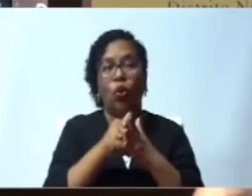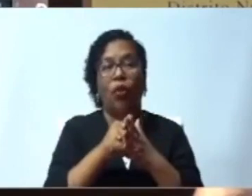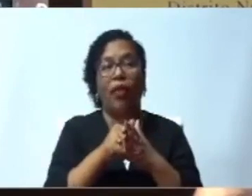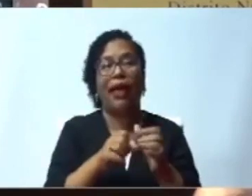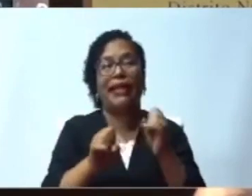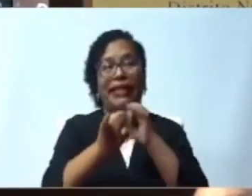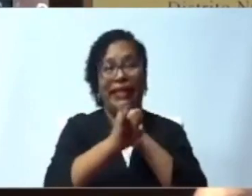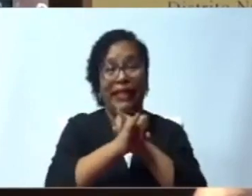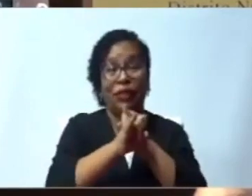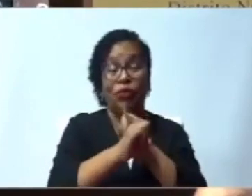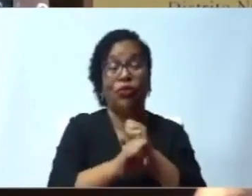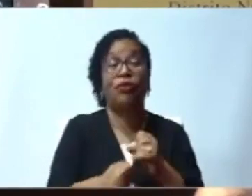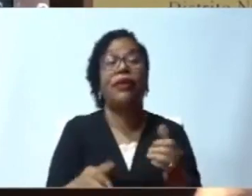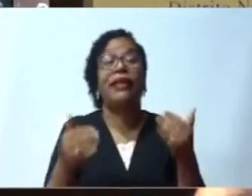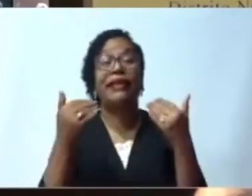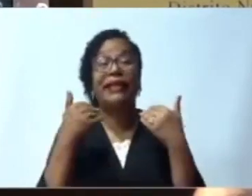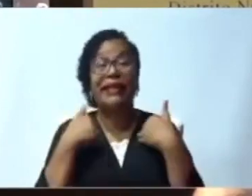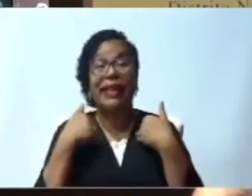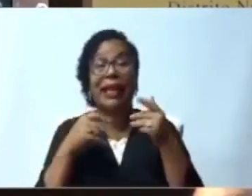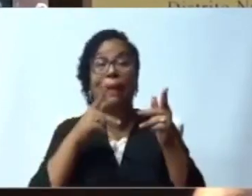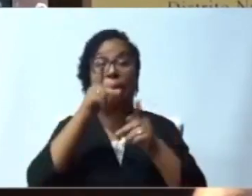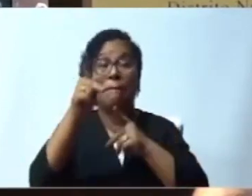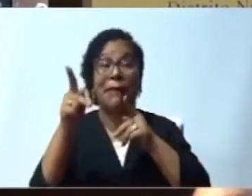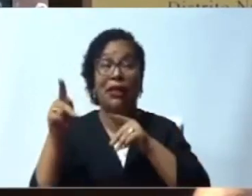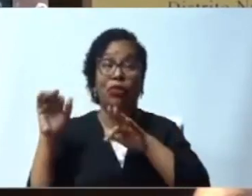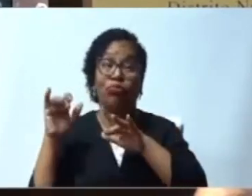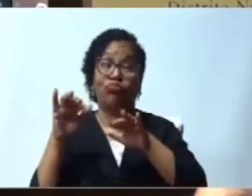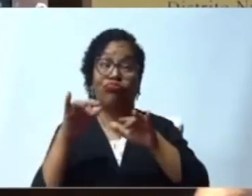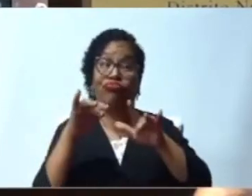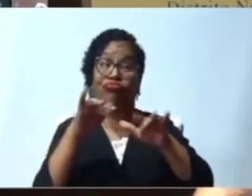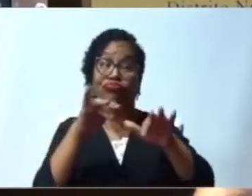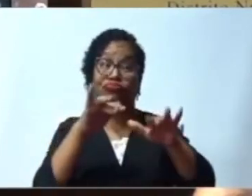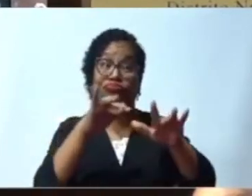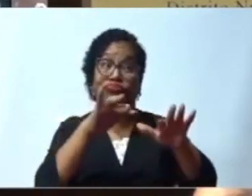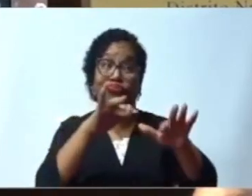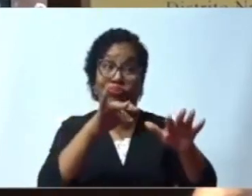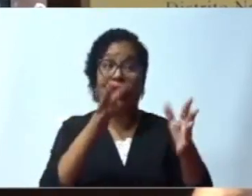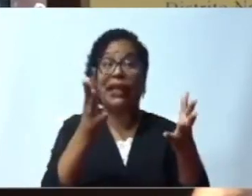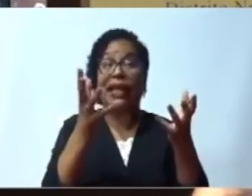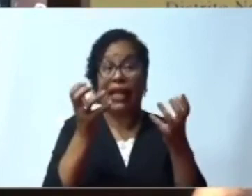flujo de ciudadanos que van a buscar servicios. Y yo